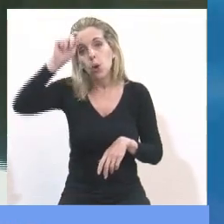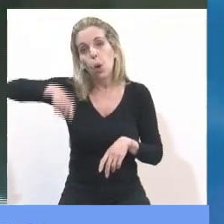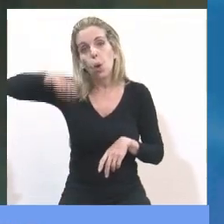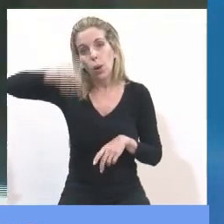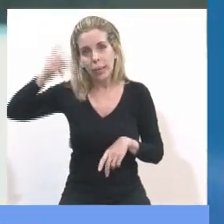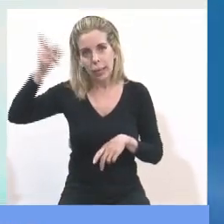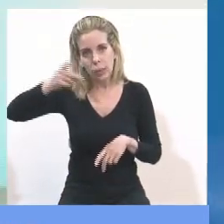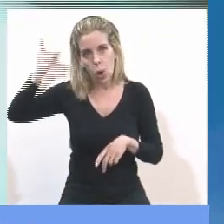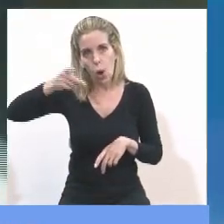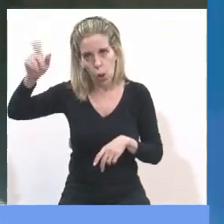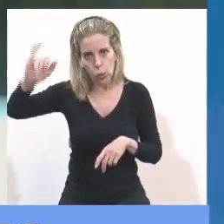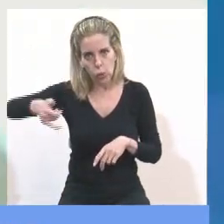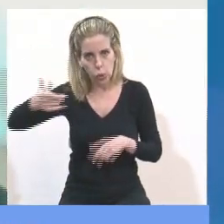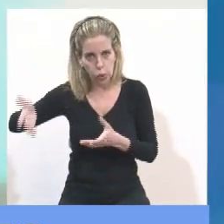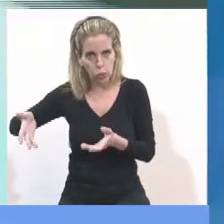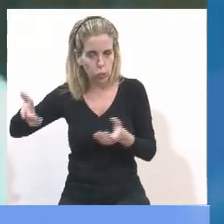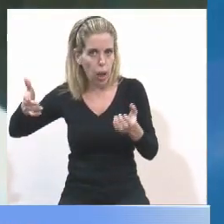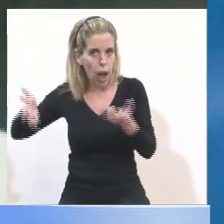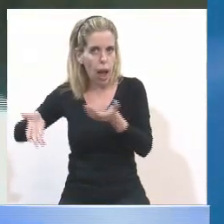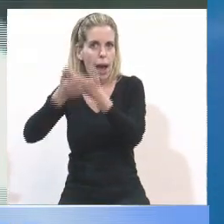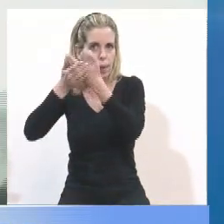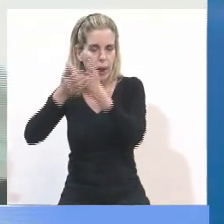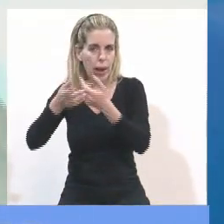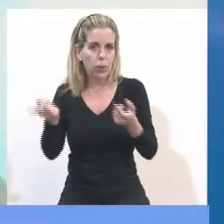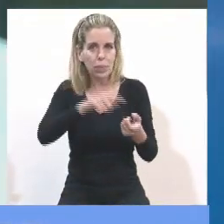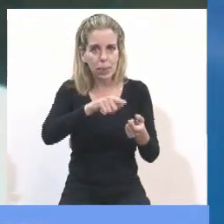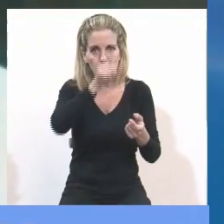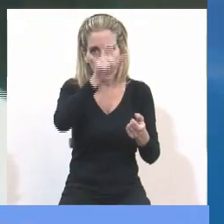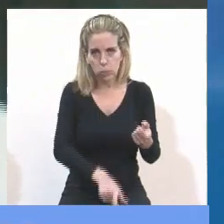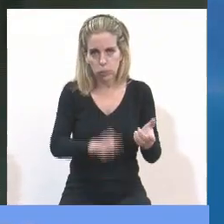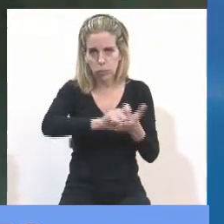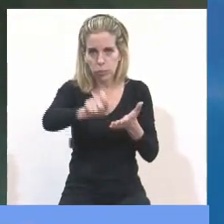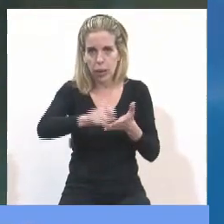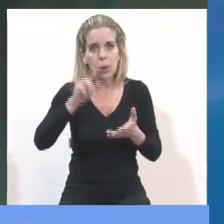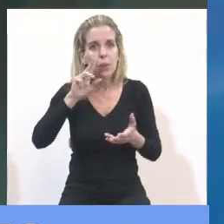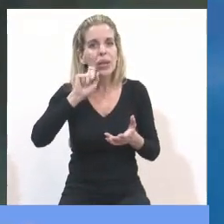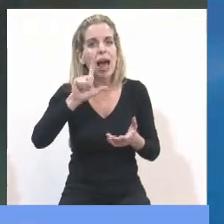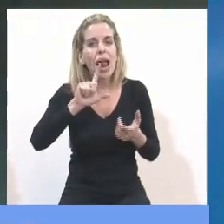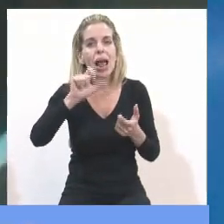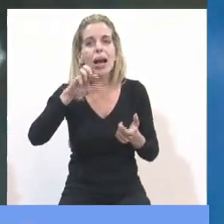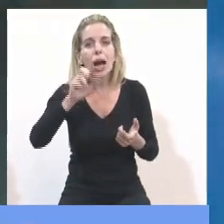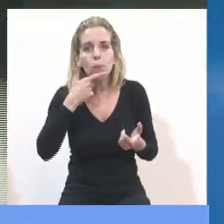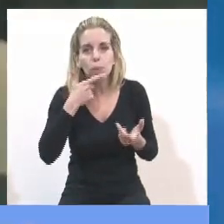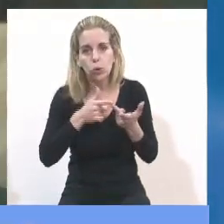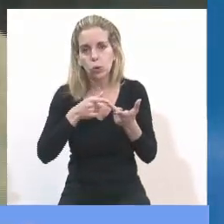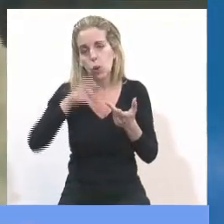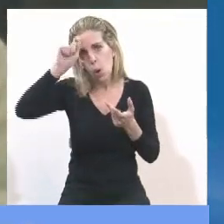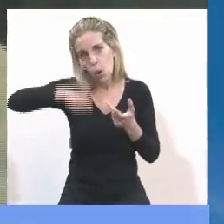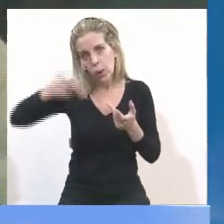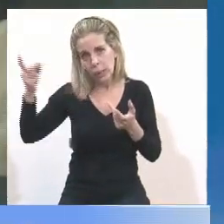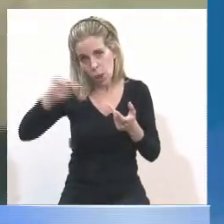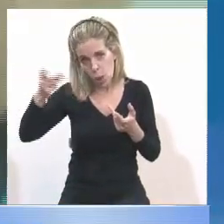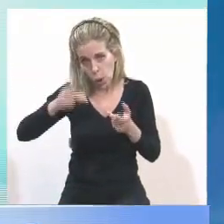son los que avalan, además de Vidal Campos, además de toda la doctrina nacional, sino que